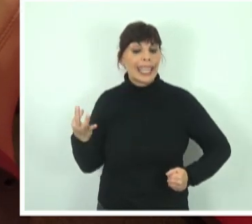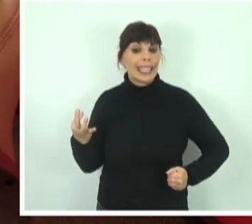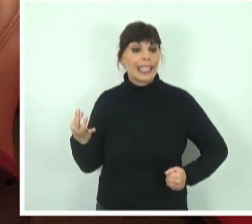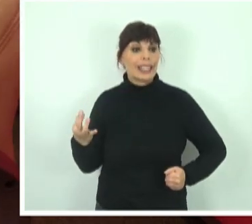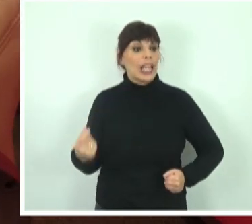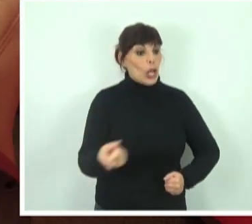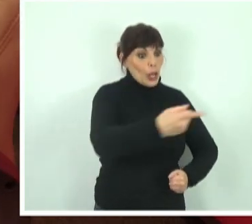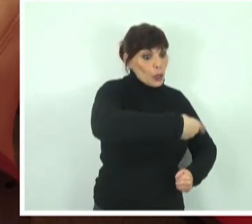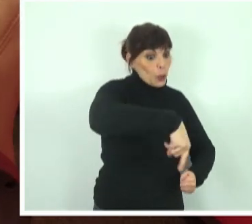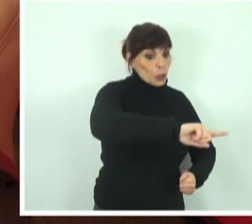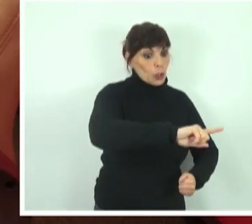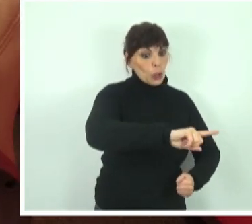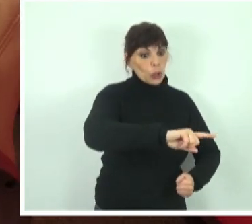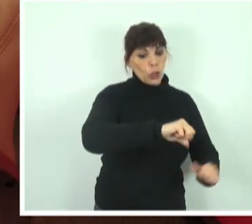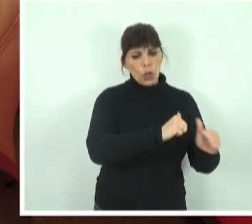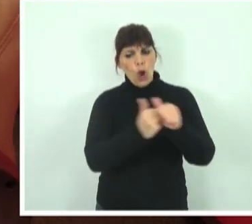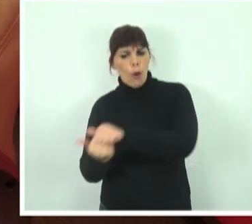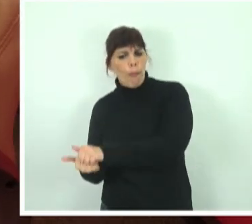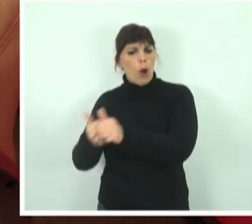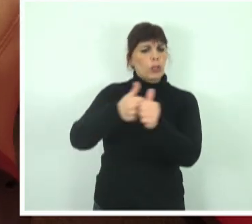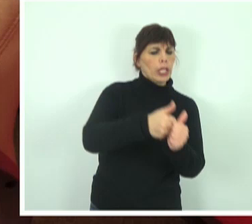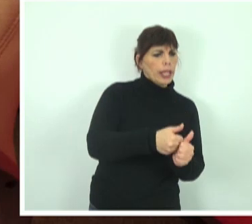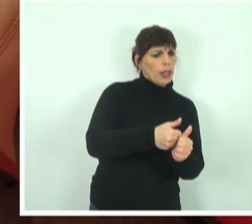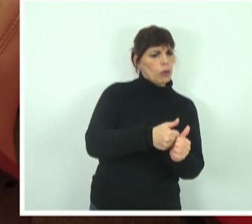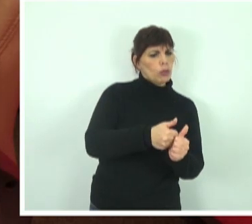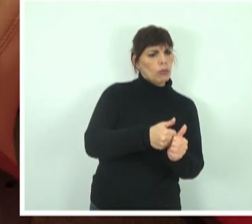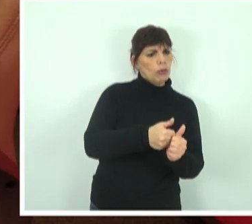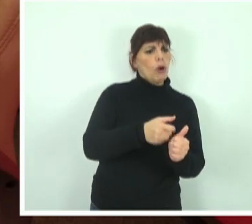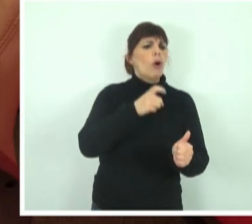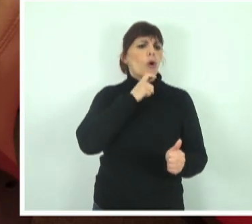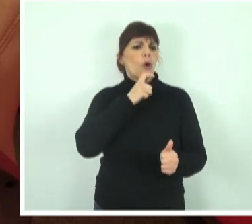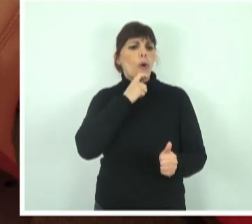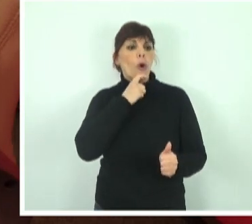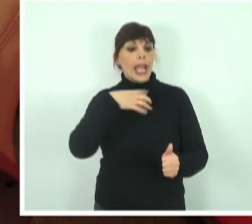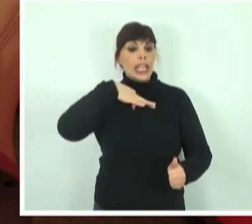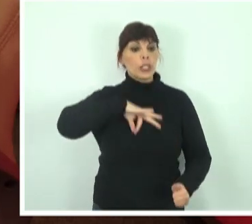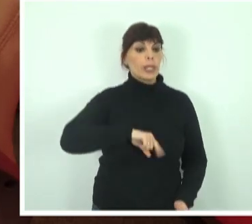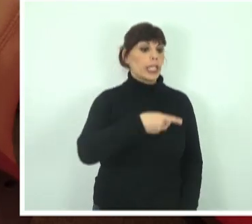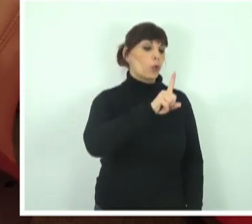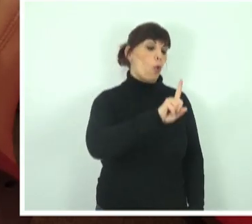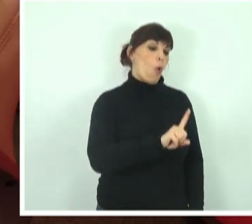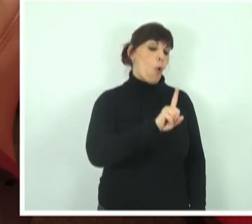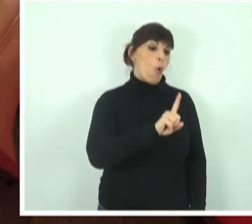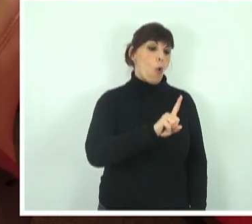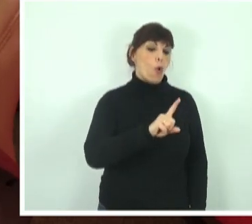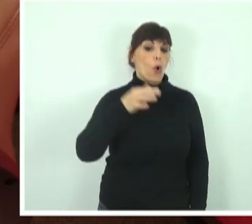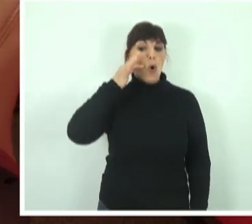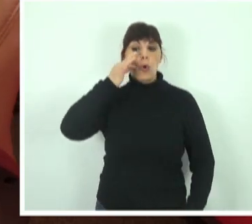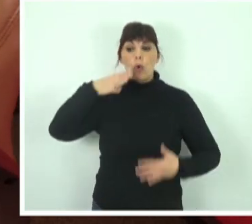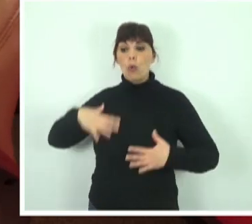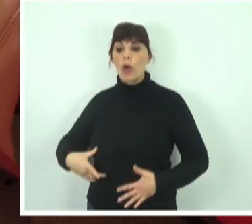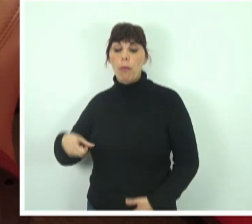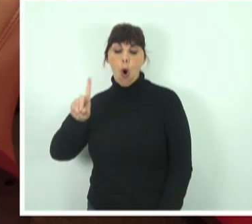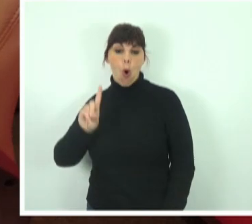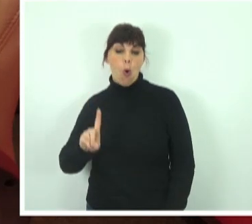fuimos bautizados por un solo espíritu en un solo cuerpo. Otra vez. Es el Espíritu Santo